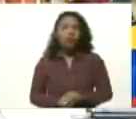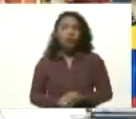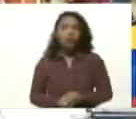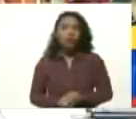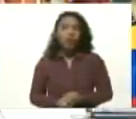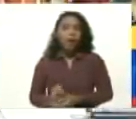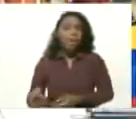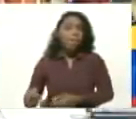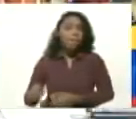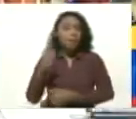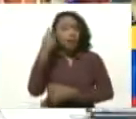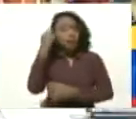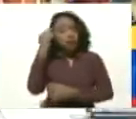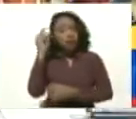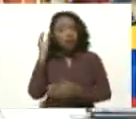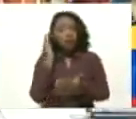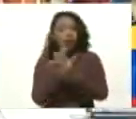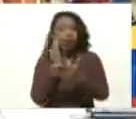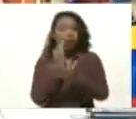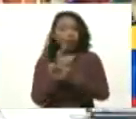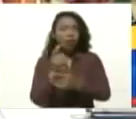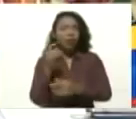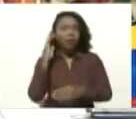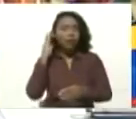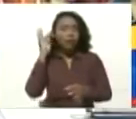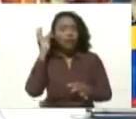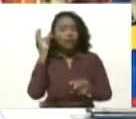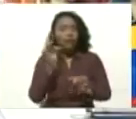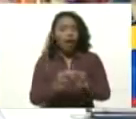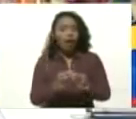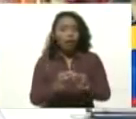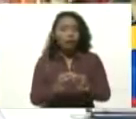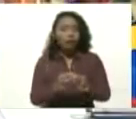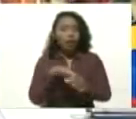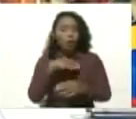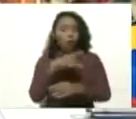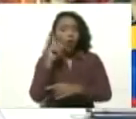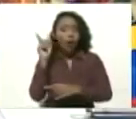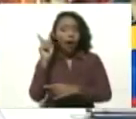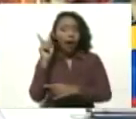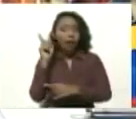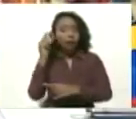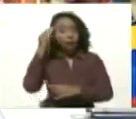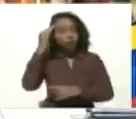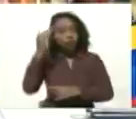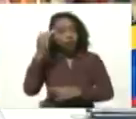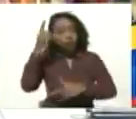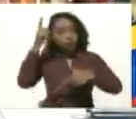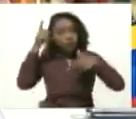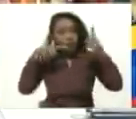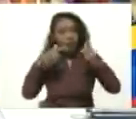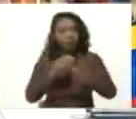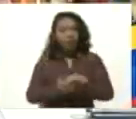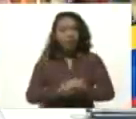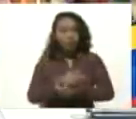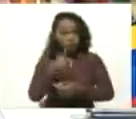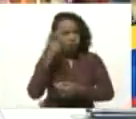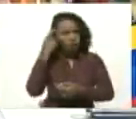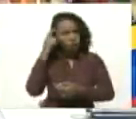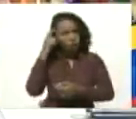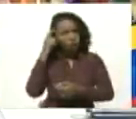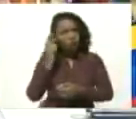Desde el primer día siempre tuvo fe. Cuando aquel candidato Chávez, ¿te acuerdas, Silvia?